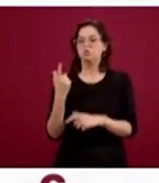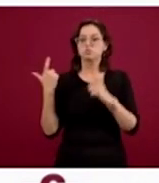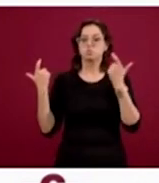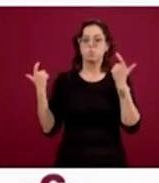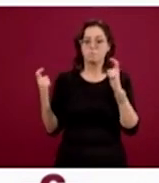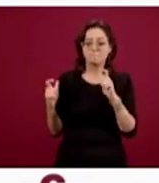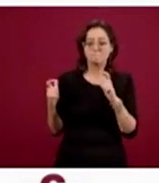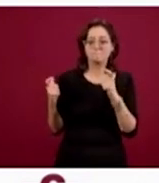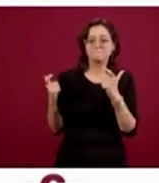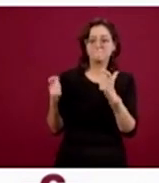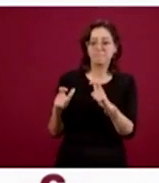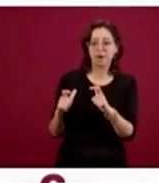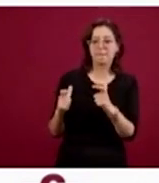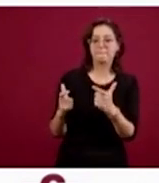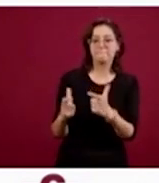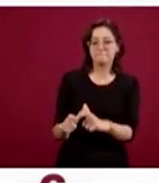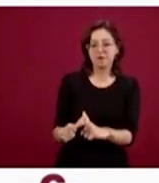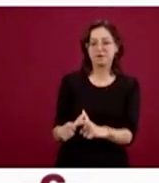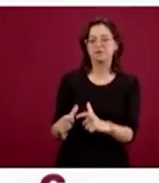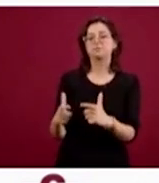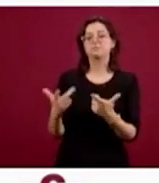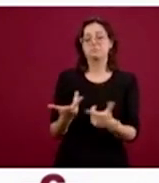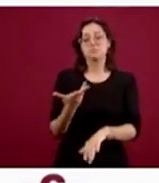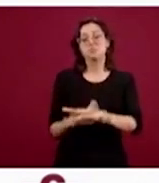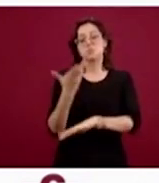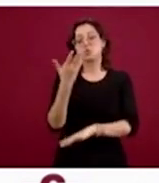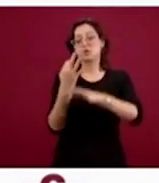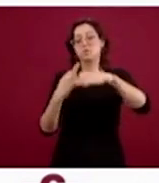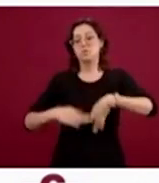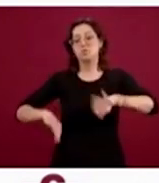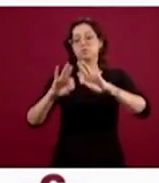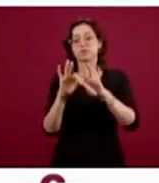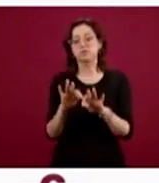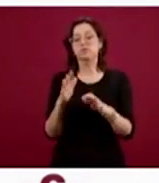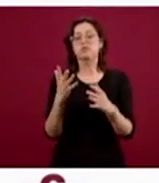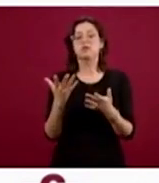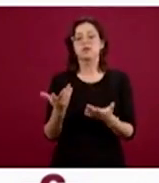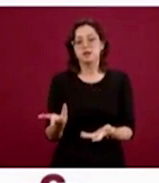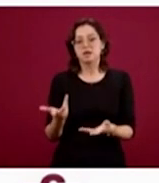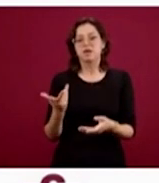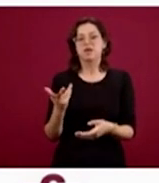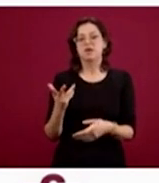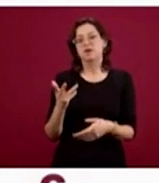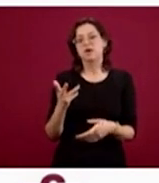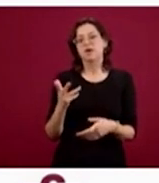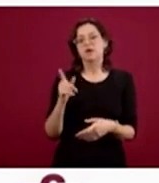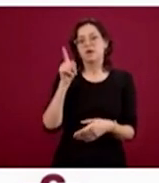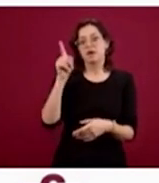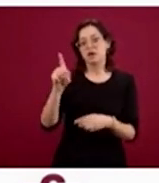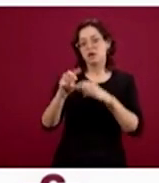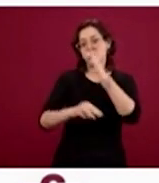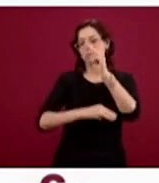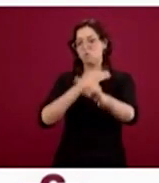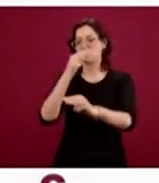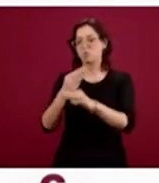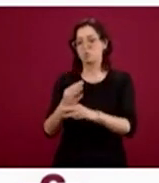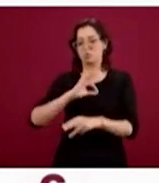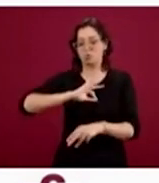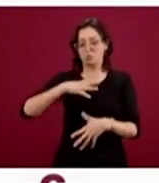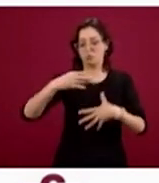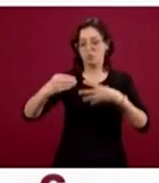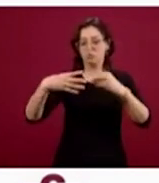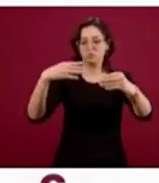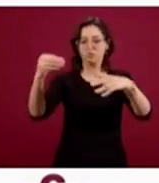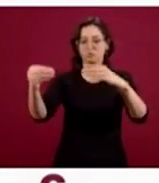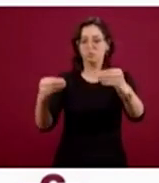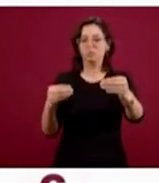bajando desde un 78 por ciento y eso también es importante decir que son empiezan a ser menos los casos en el mundo en relación al